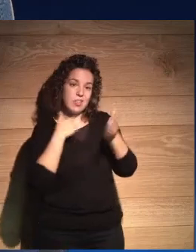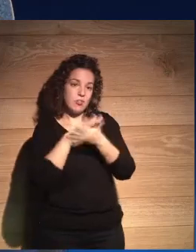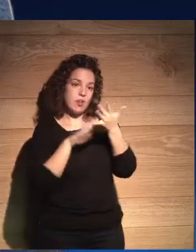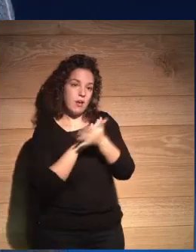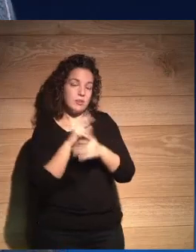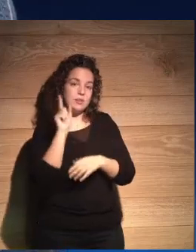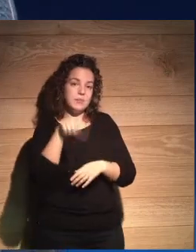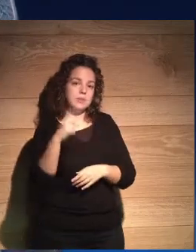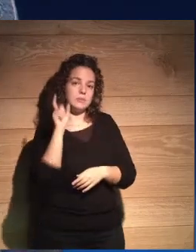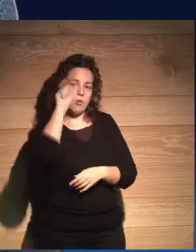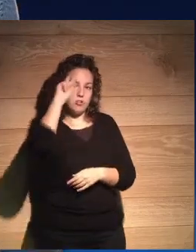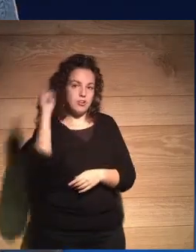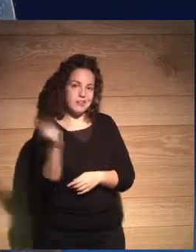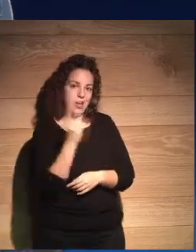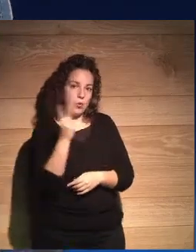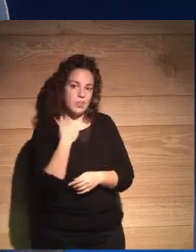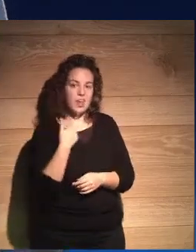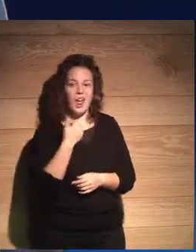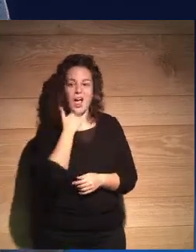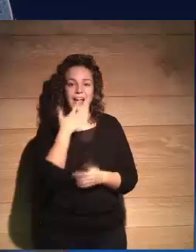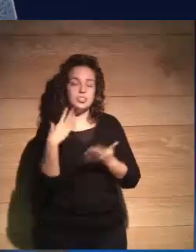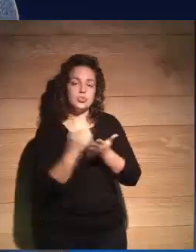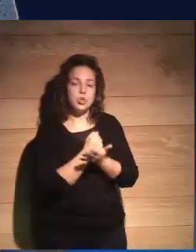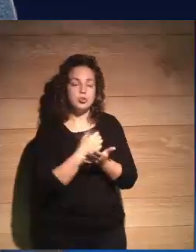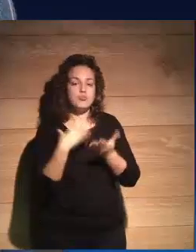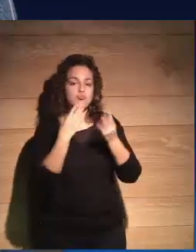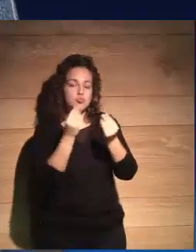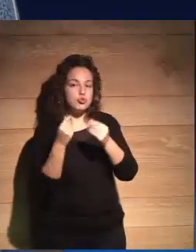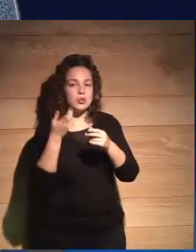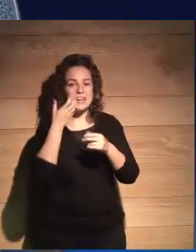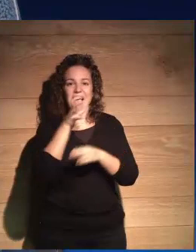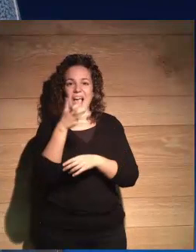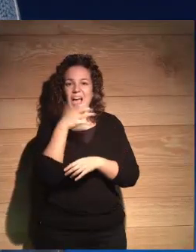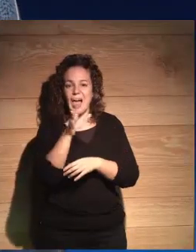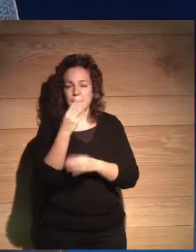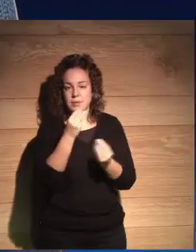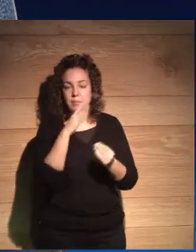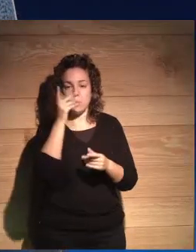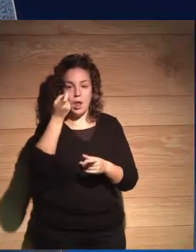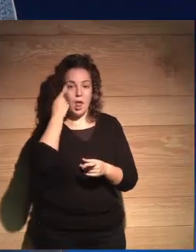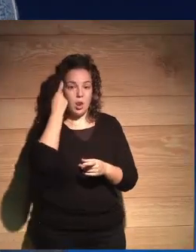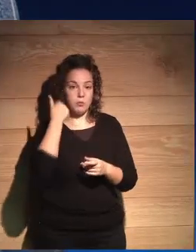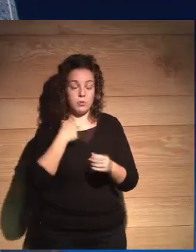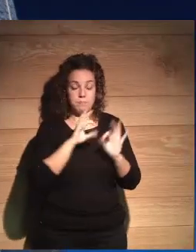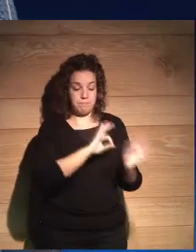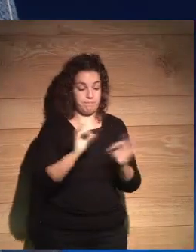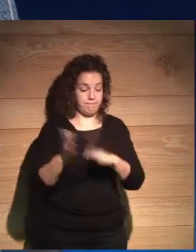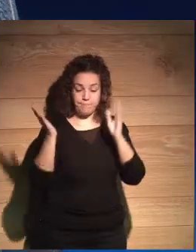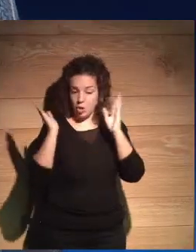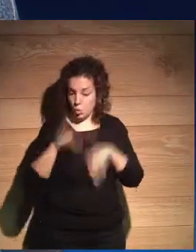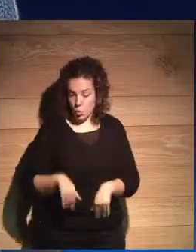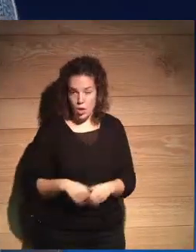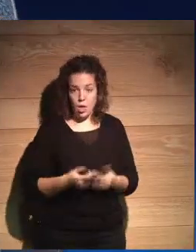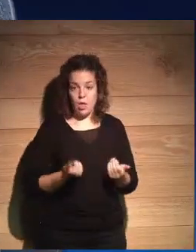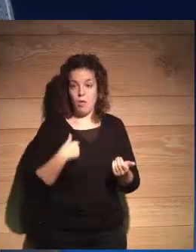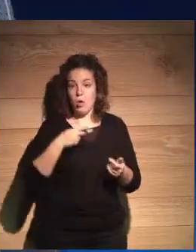hablo y de secundaria en general tienen casi todos, no todos, pero muchos, una misma queja, es que se encuentran con alumnos que vienen sin preparar,